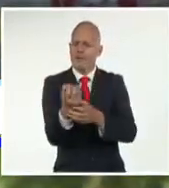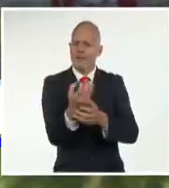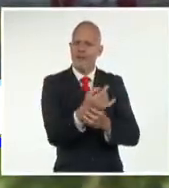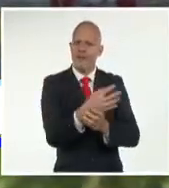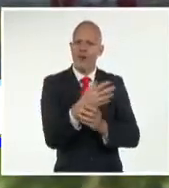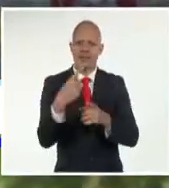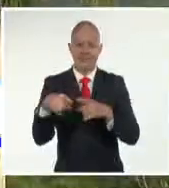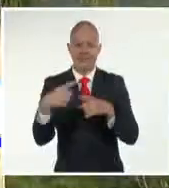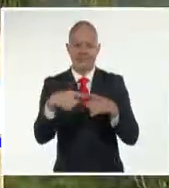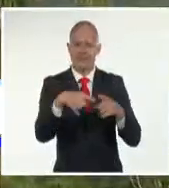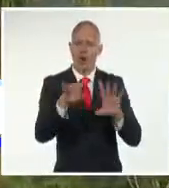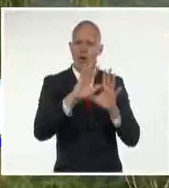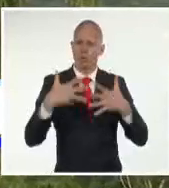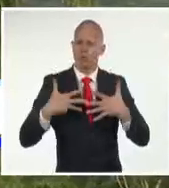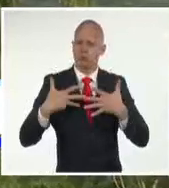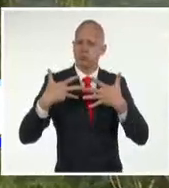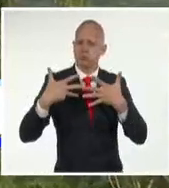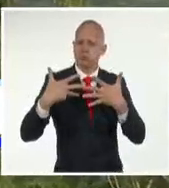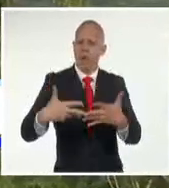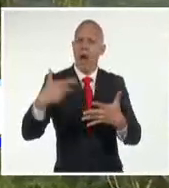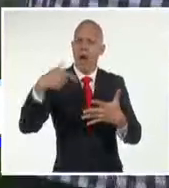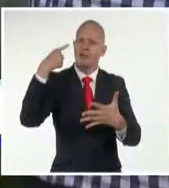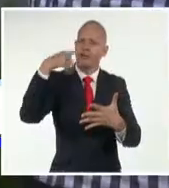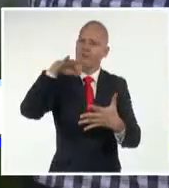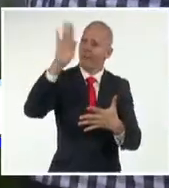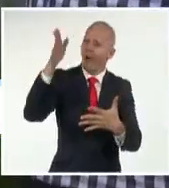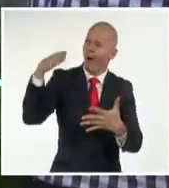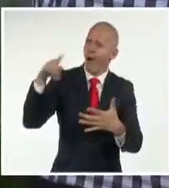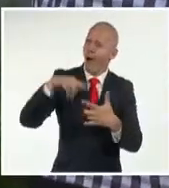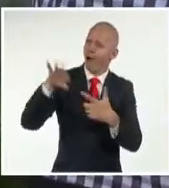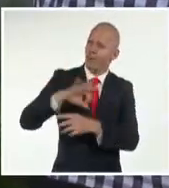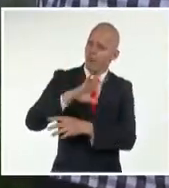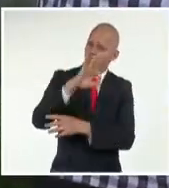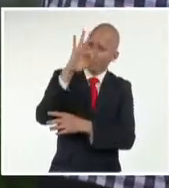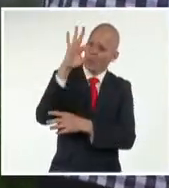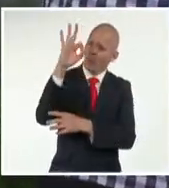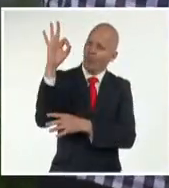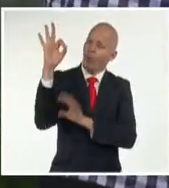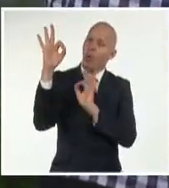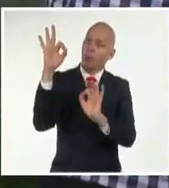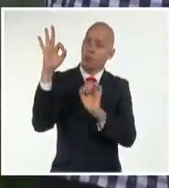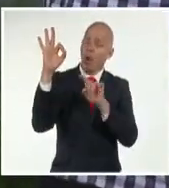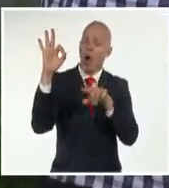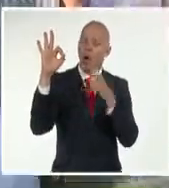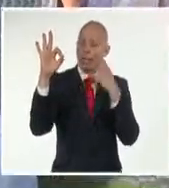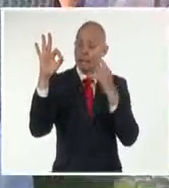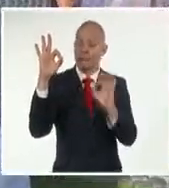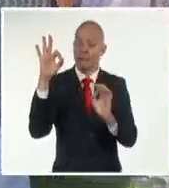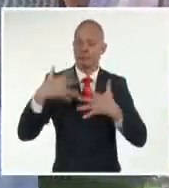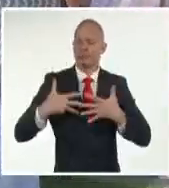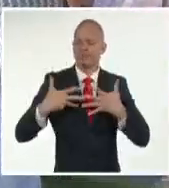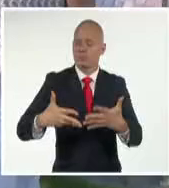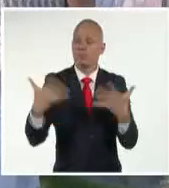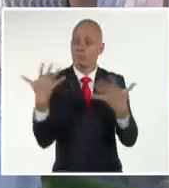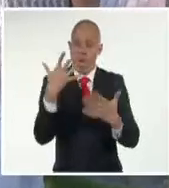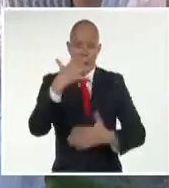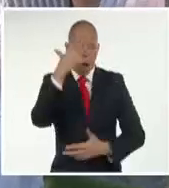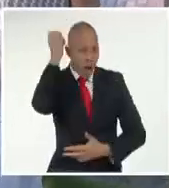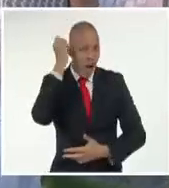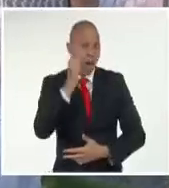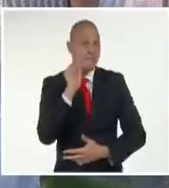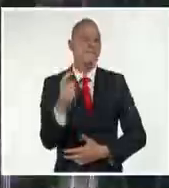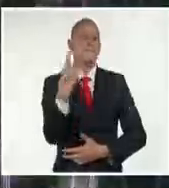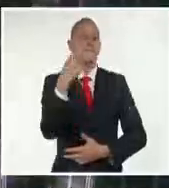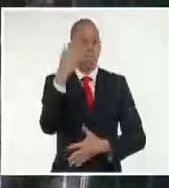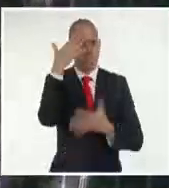primer gesto de reverencia cuando casi asoma el sol llega a nombre del general de ejército Raúl Castro Ruz. A la ceremonia por el